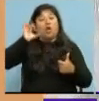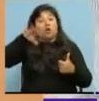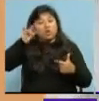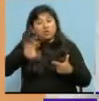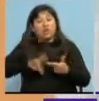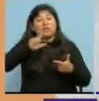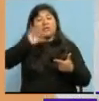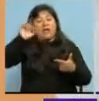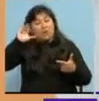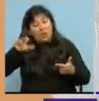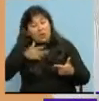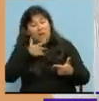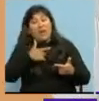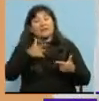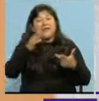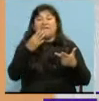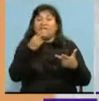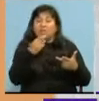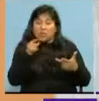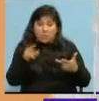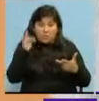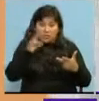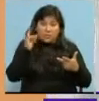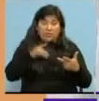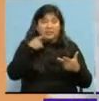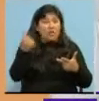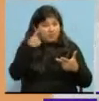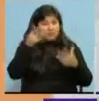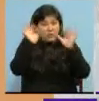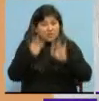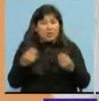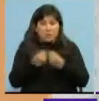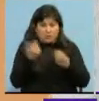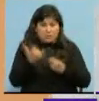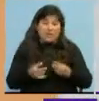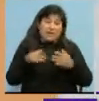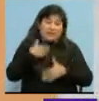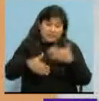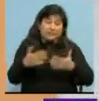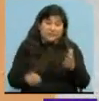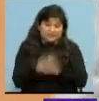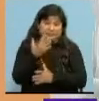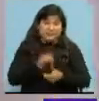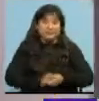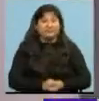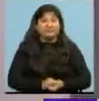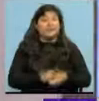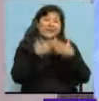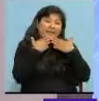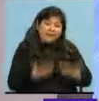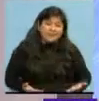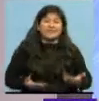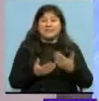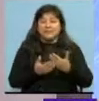proyectos está en carpeta y esperamos desarrollarlos gracias por el trabajo por favor gracias por invitarme la palabra de